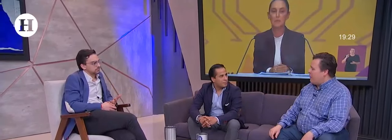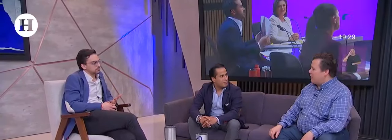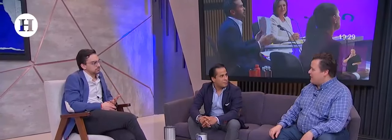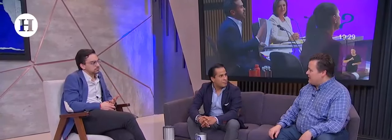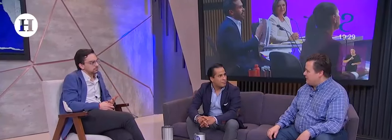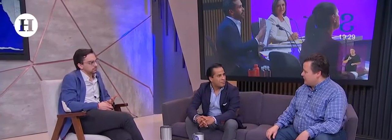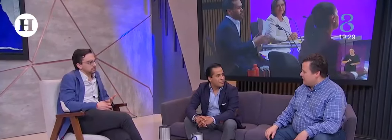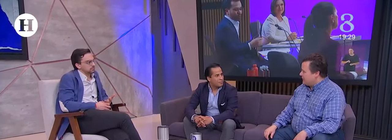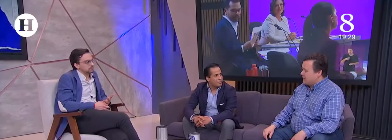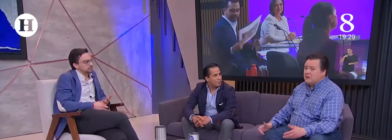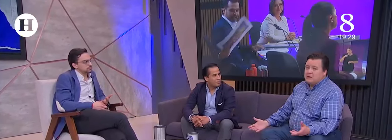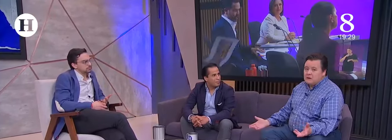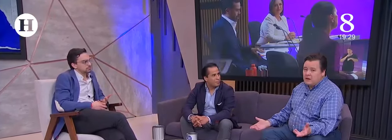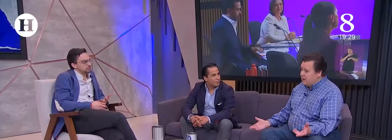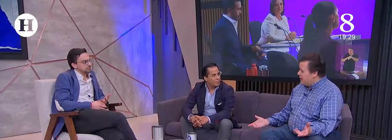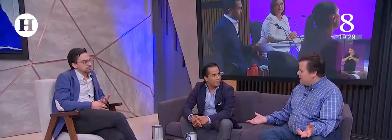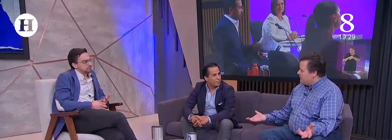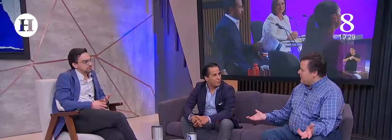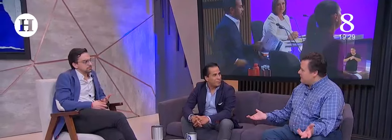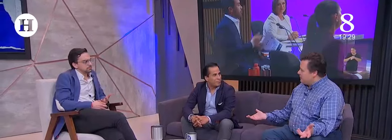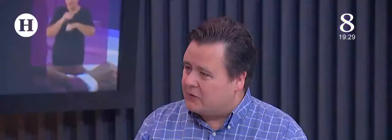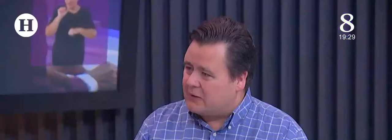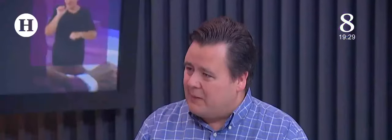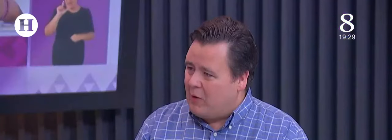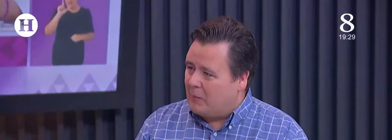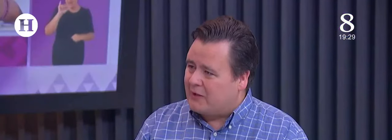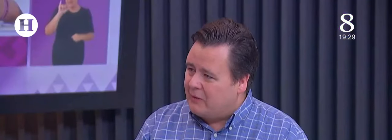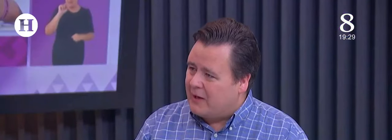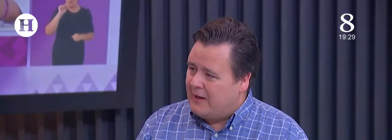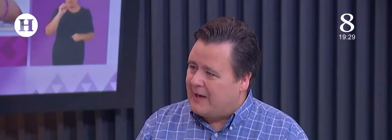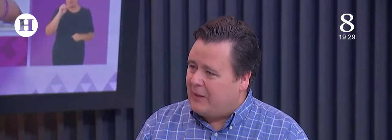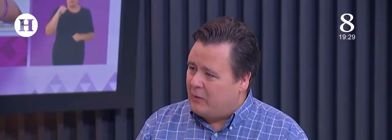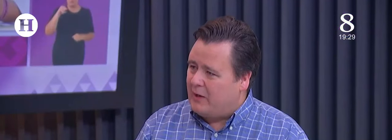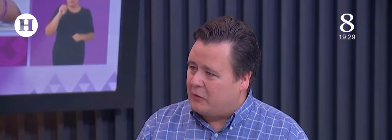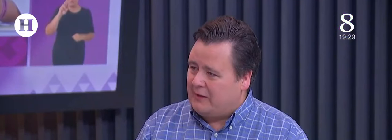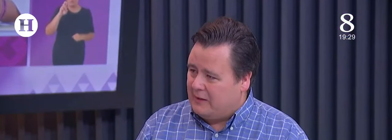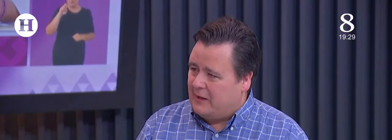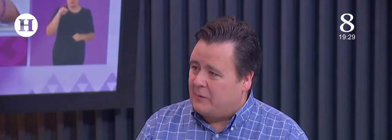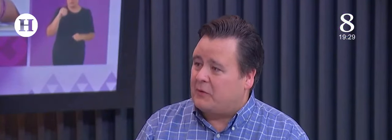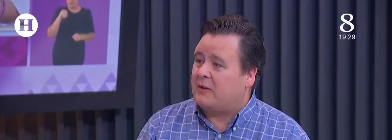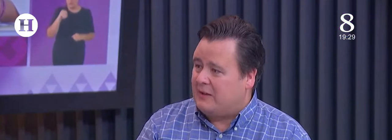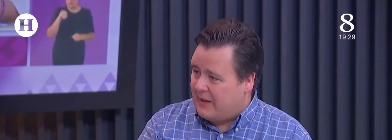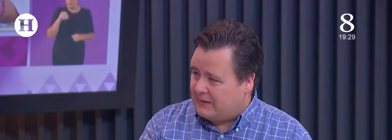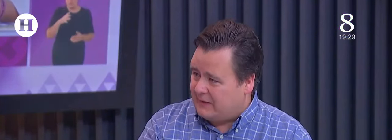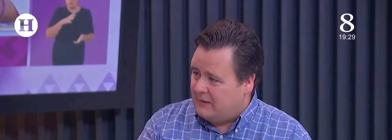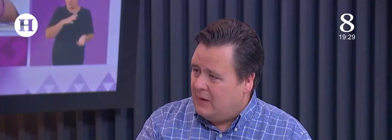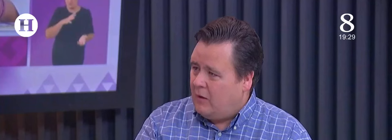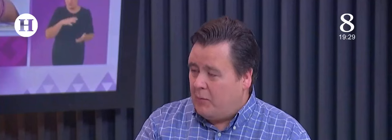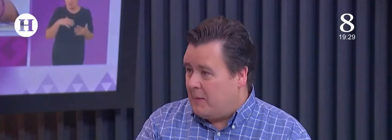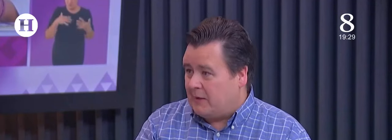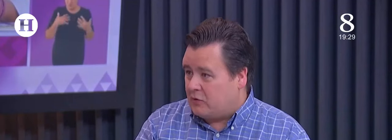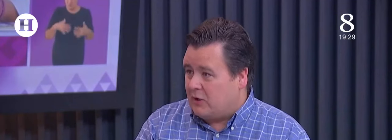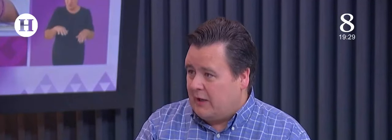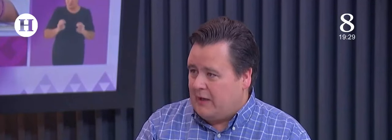fue aburridísimo es decir eh Si nosotros evaluamos qué es lo que quería cada una de los de las personas candidatas